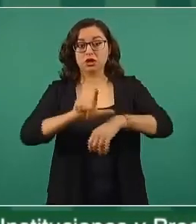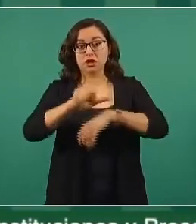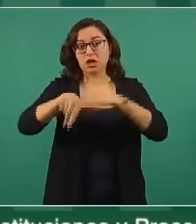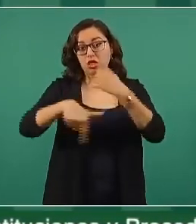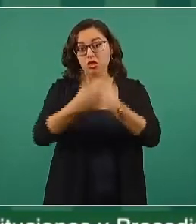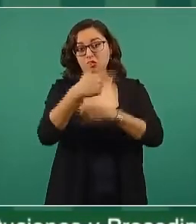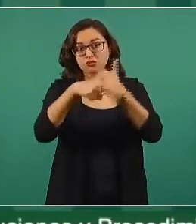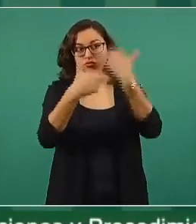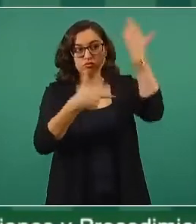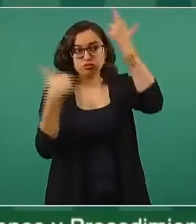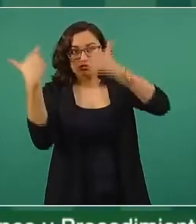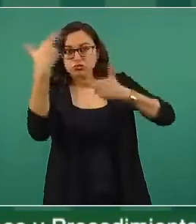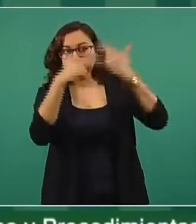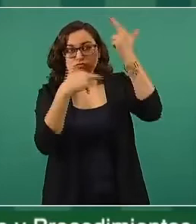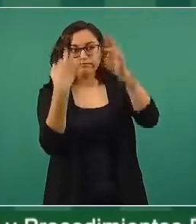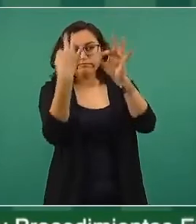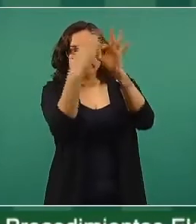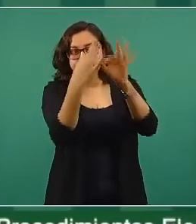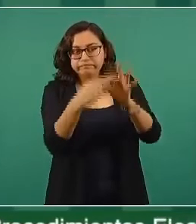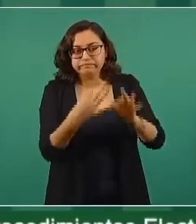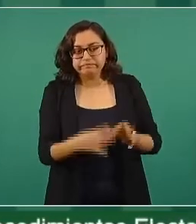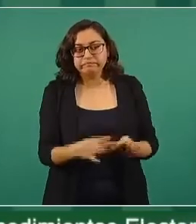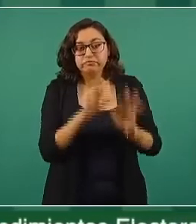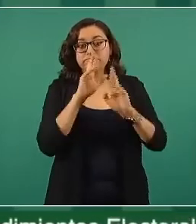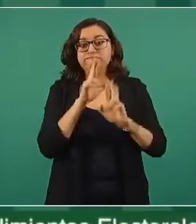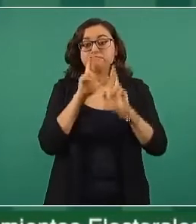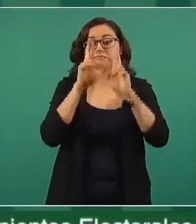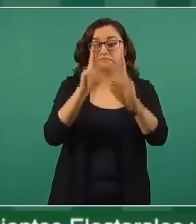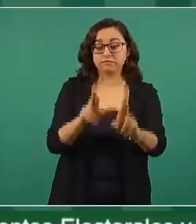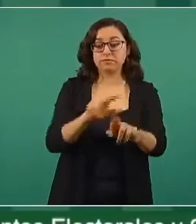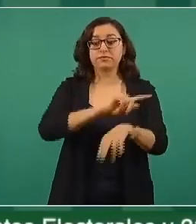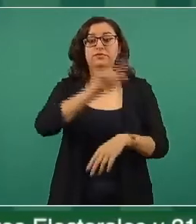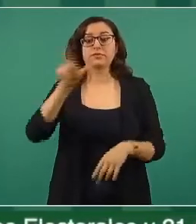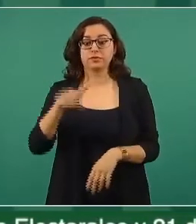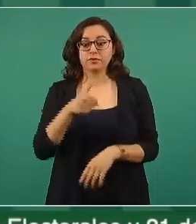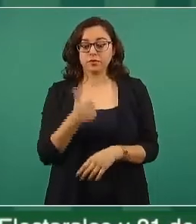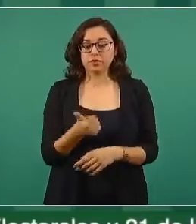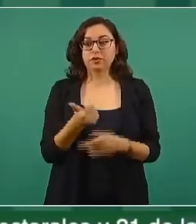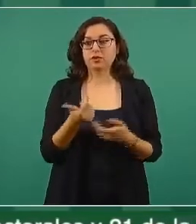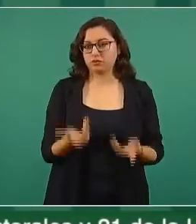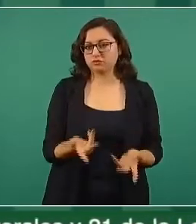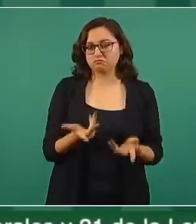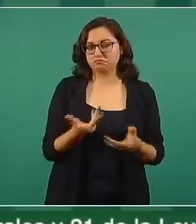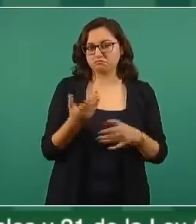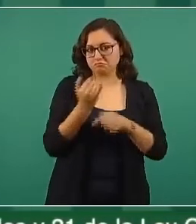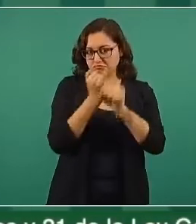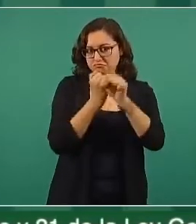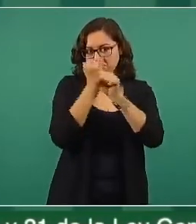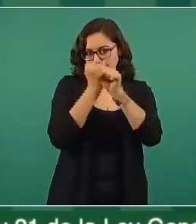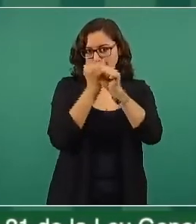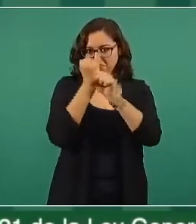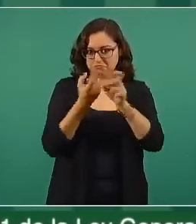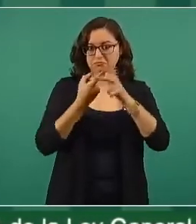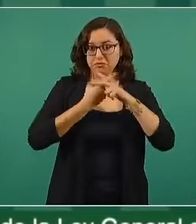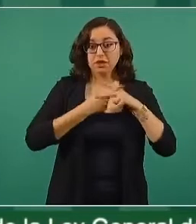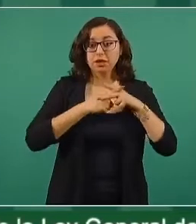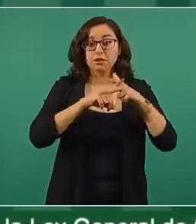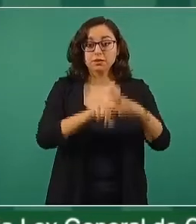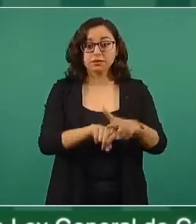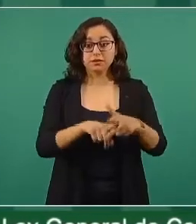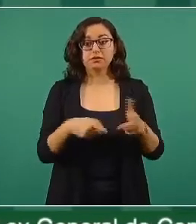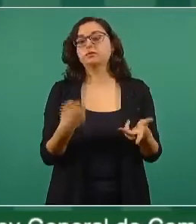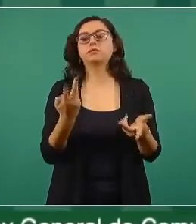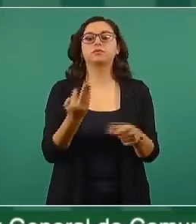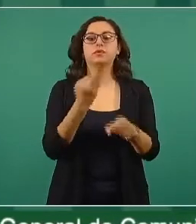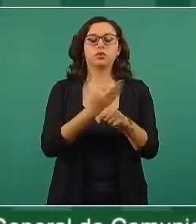Sheinbaum. Entonces vamos a esperar que se tenga el dictamen, y para